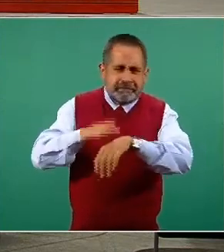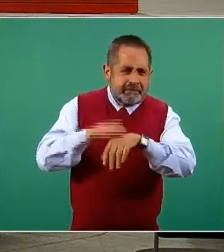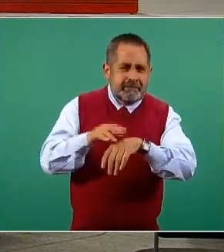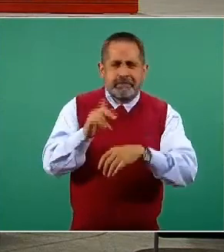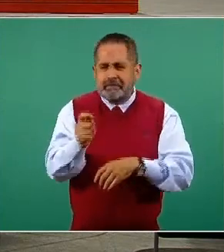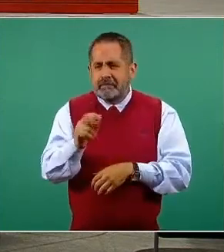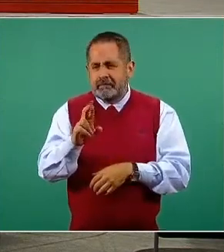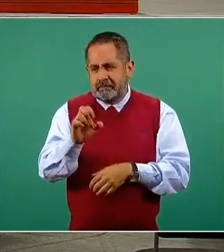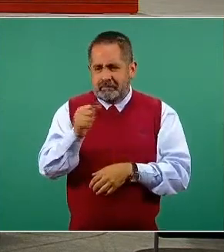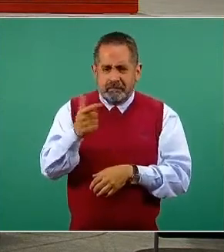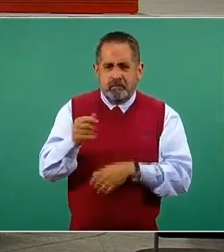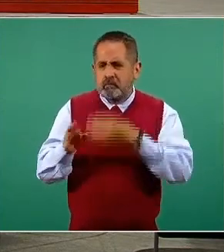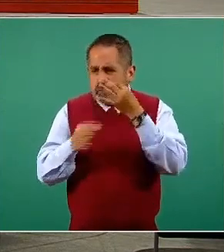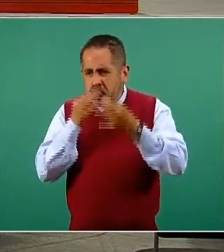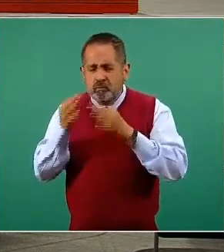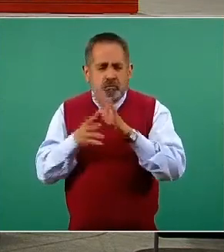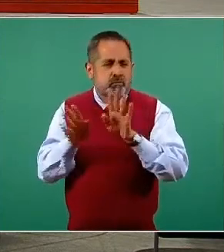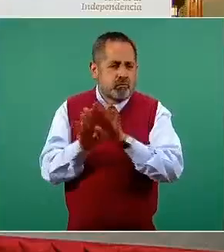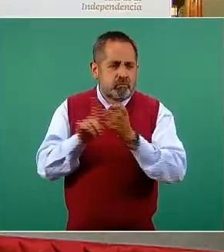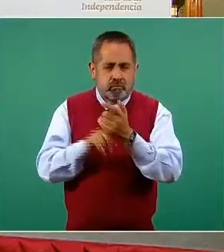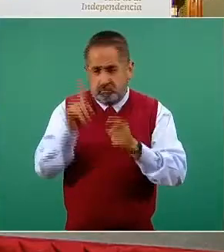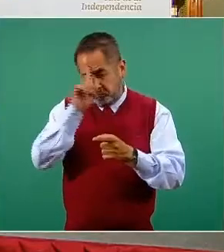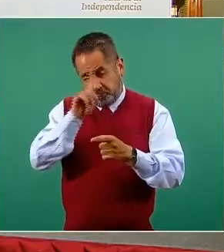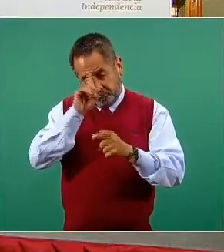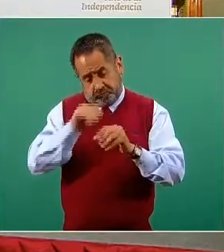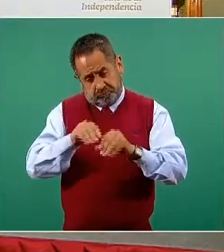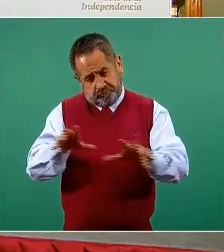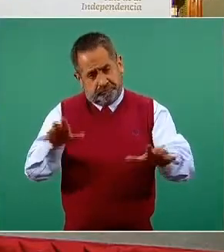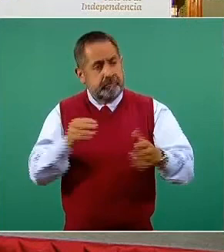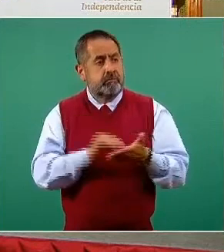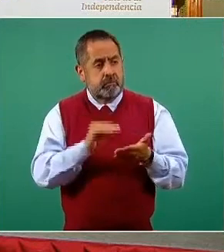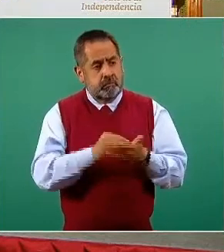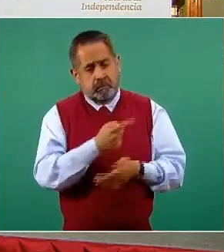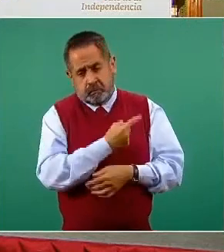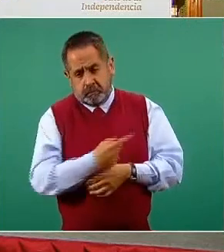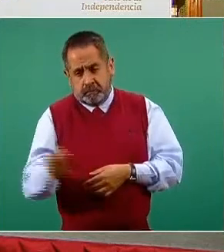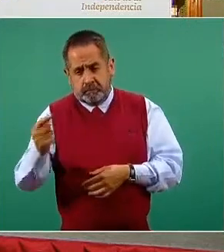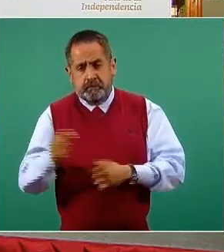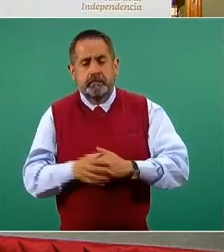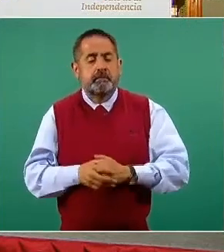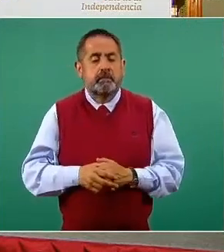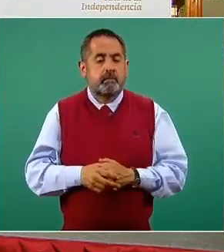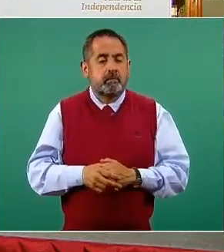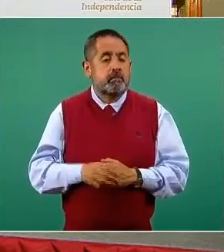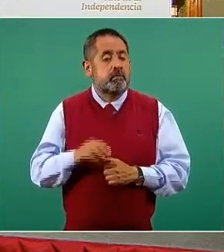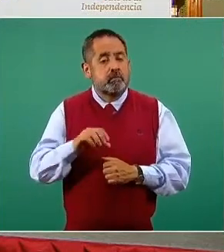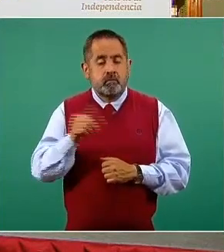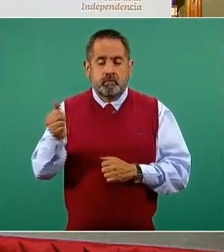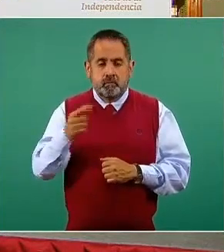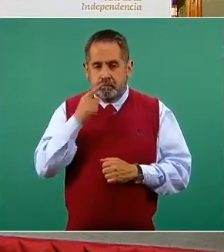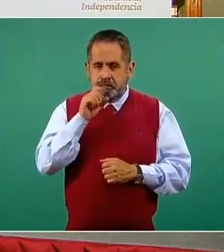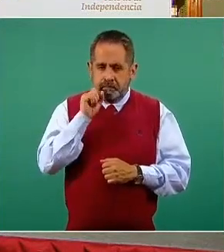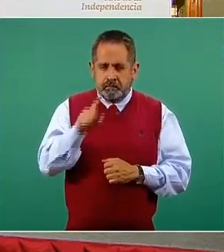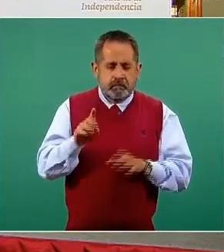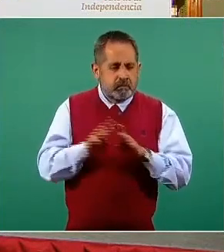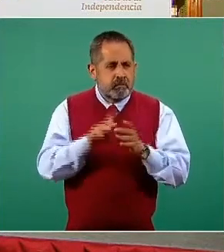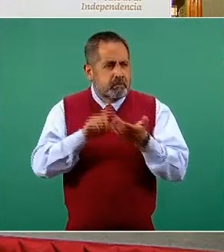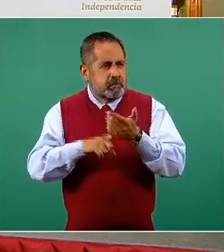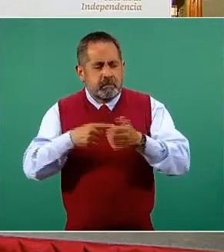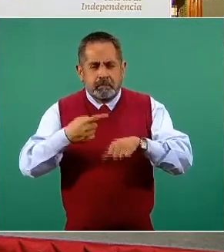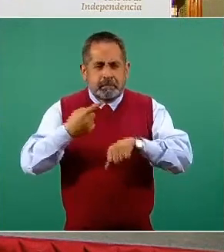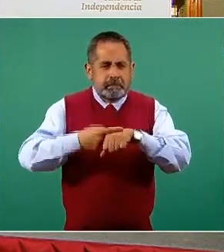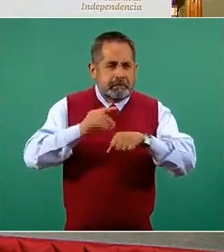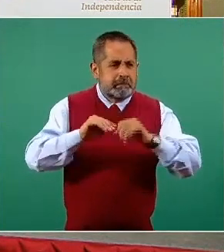que se ha mantenido hasta la fecha. En relación a otro componente fundamental, vigilancia